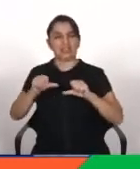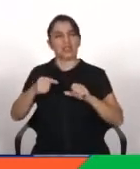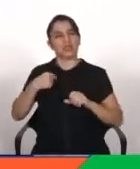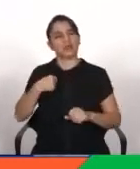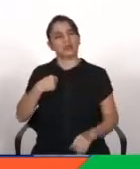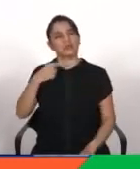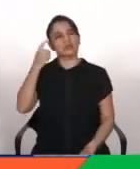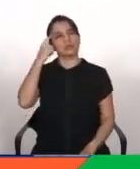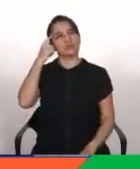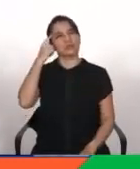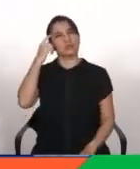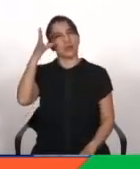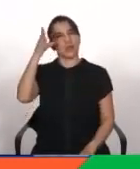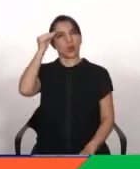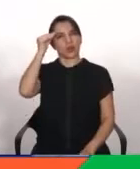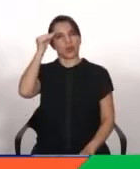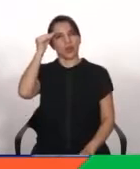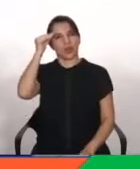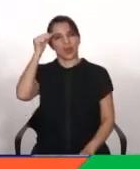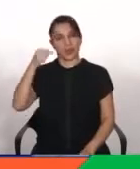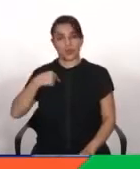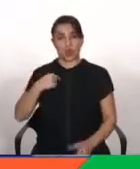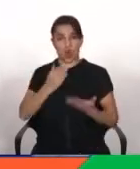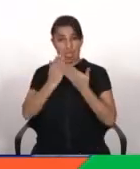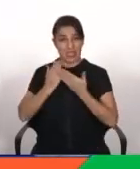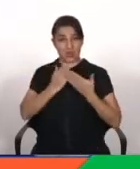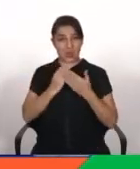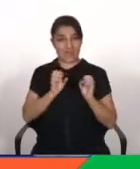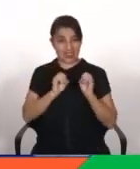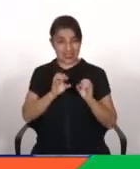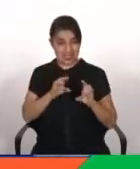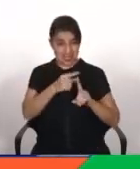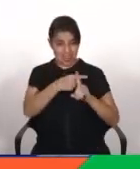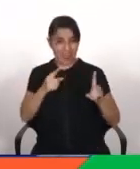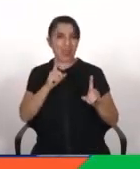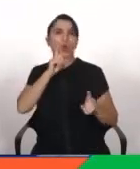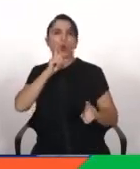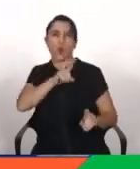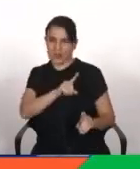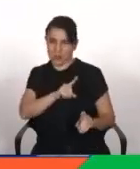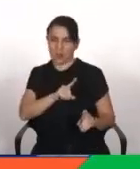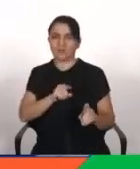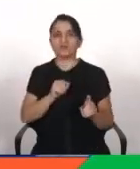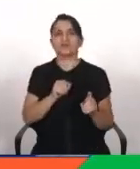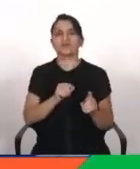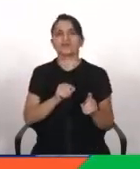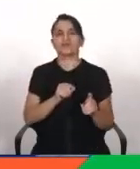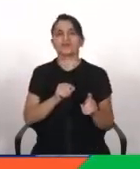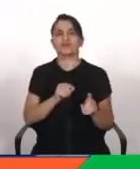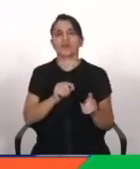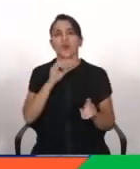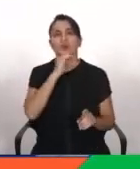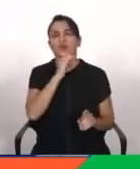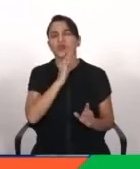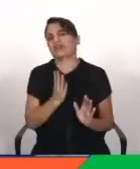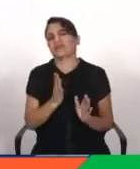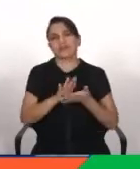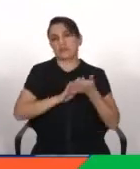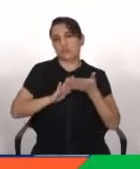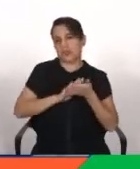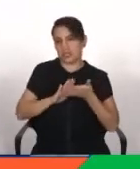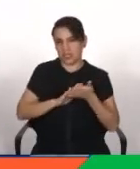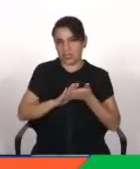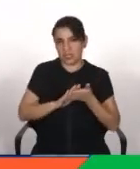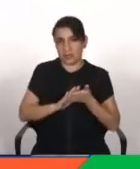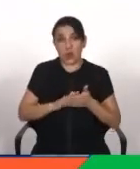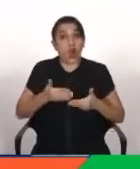durante mi último año de la media, de la enseñanza media. Que por ejemplo, que